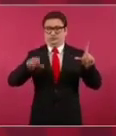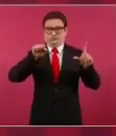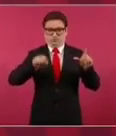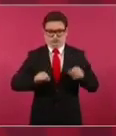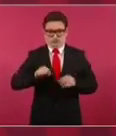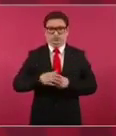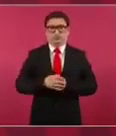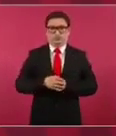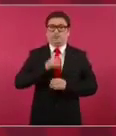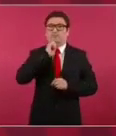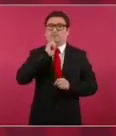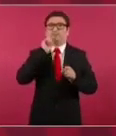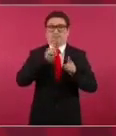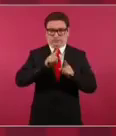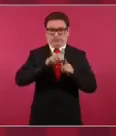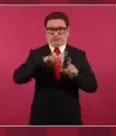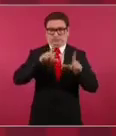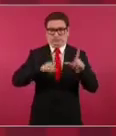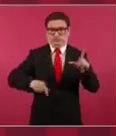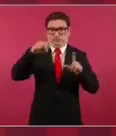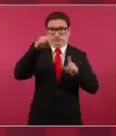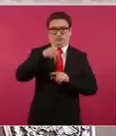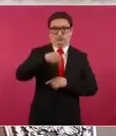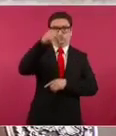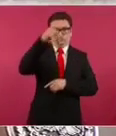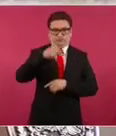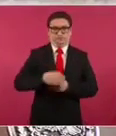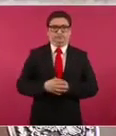haciendo en el norte. Es